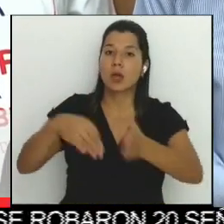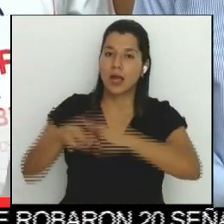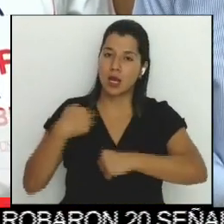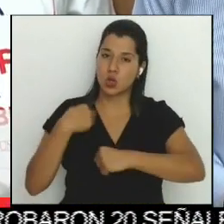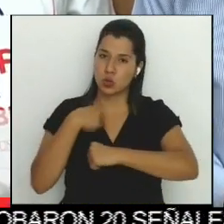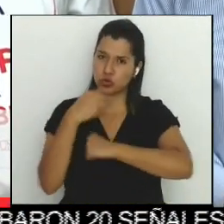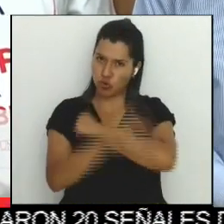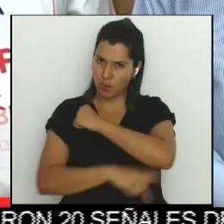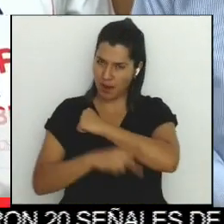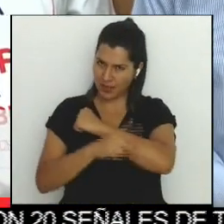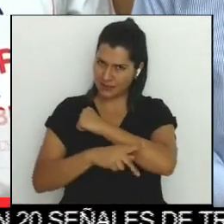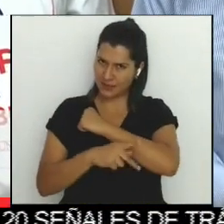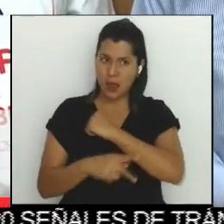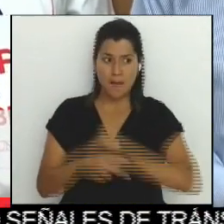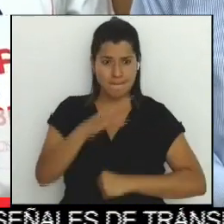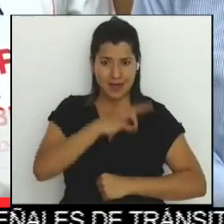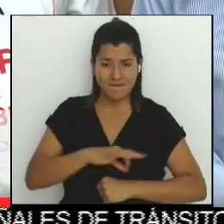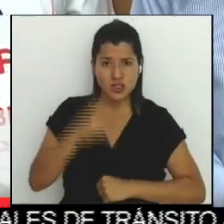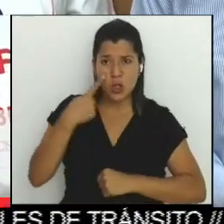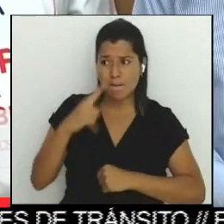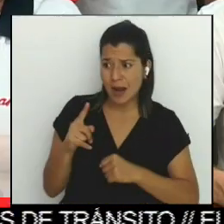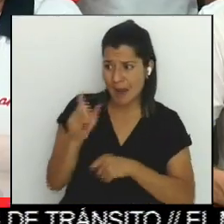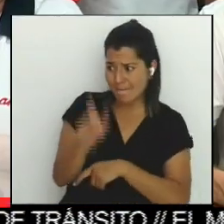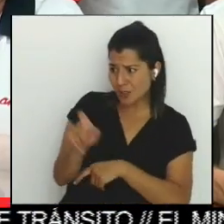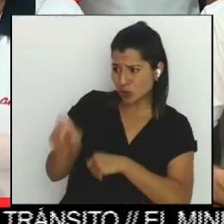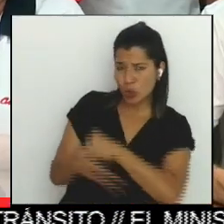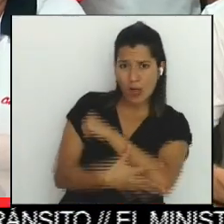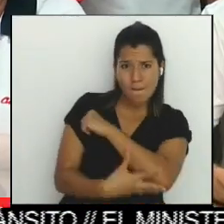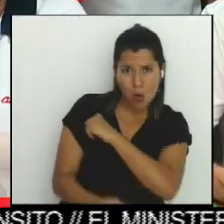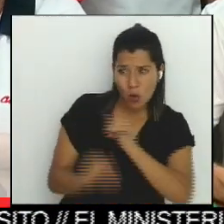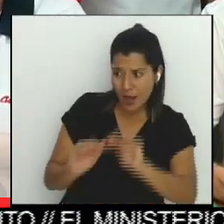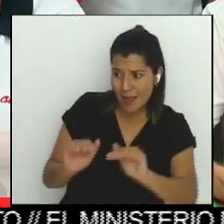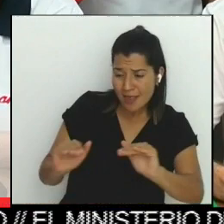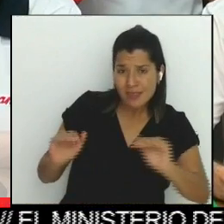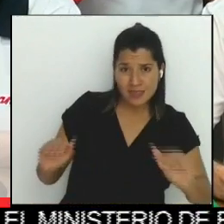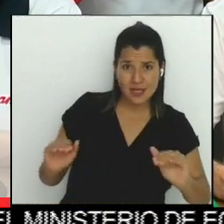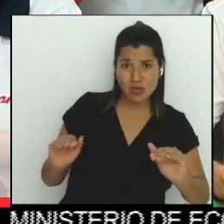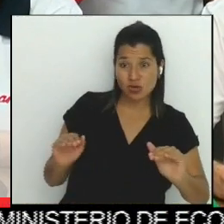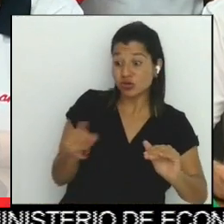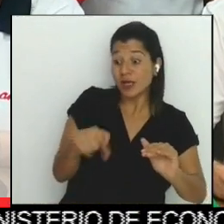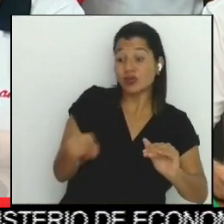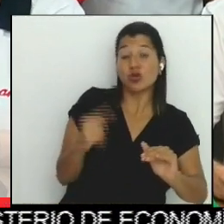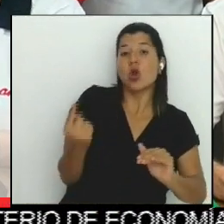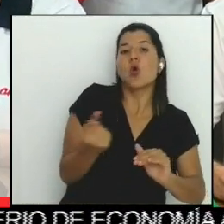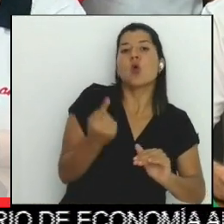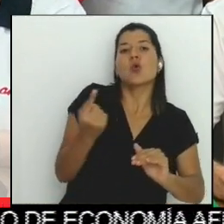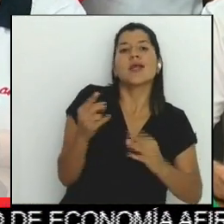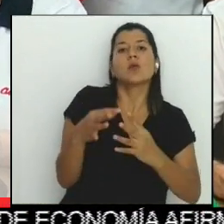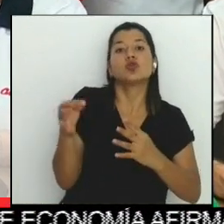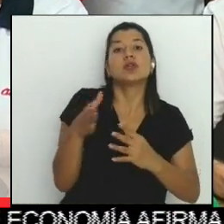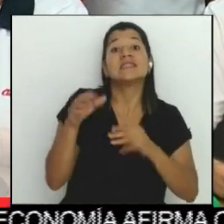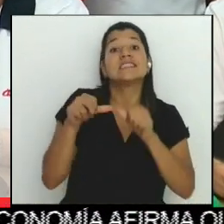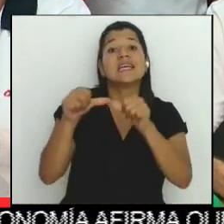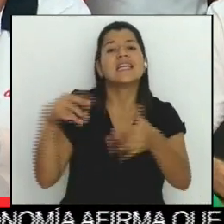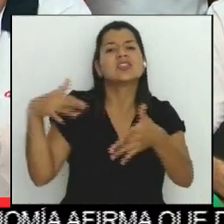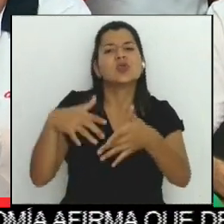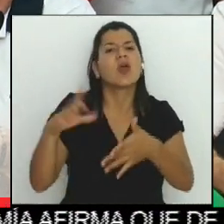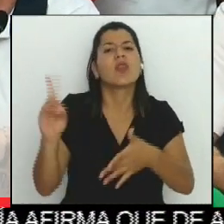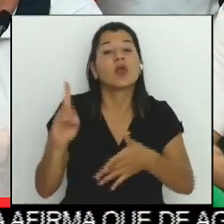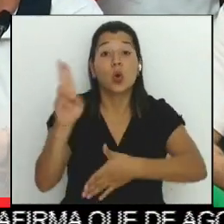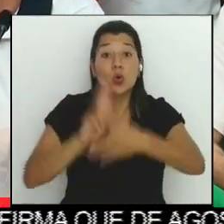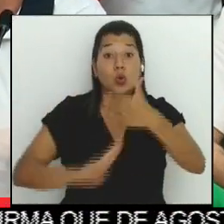todos aquellos niños jóvenes que es la única opción que tienen de ir a la universidad pública. Eso es lo que nosotros estamos defendiendo